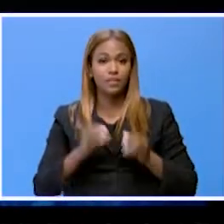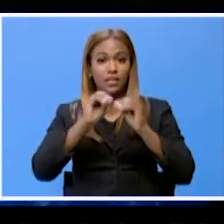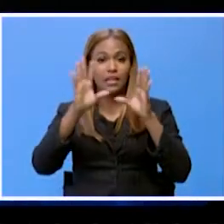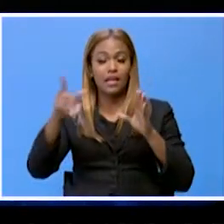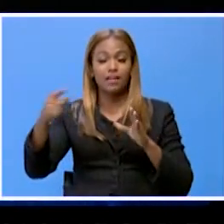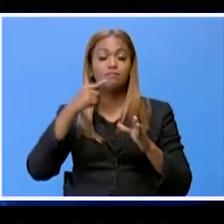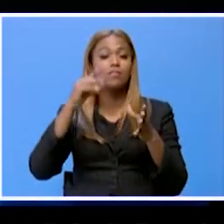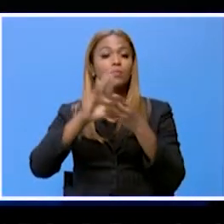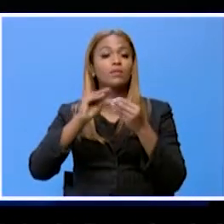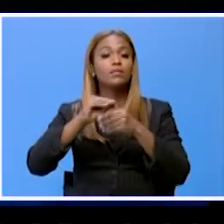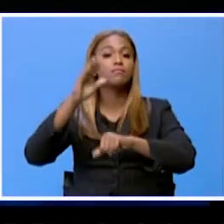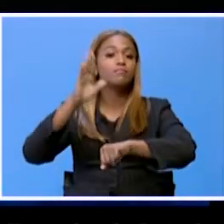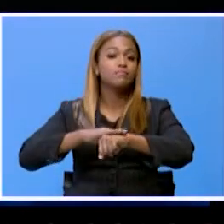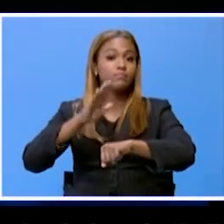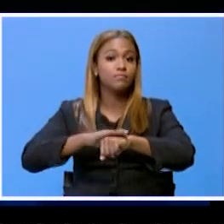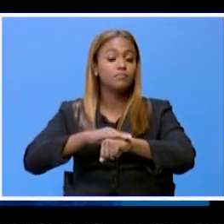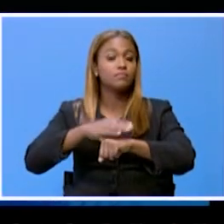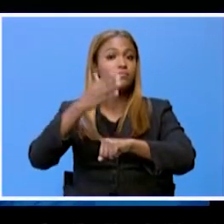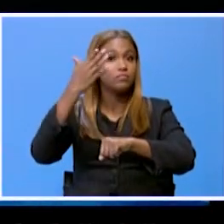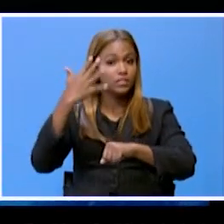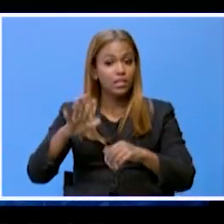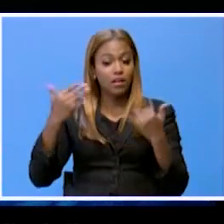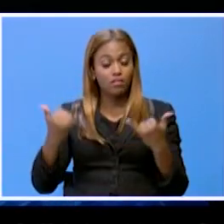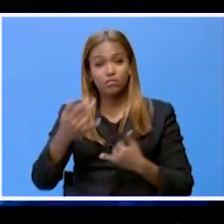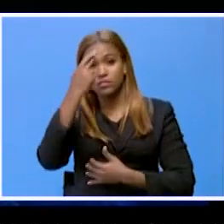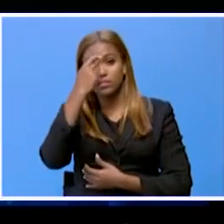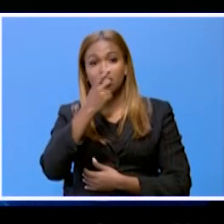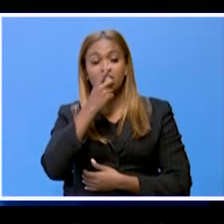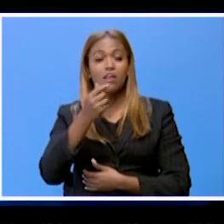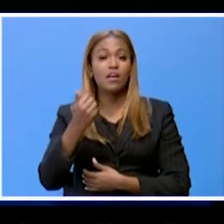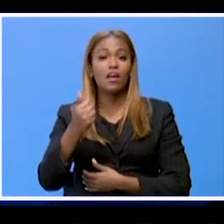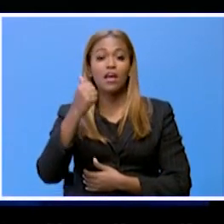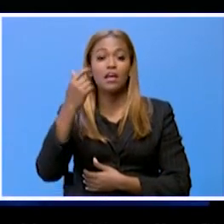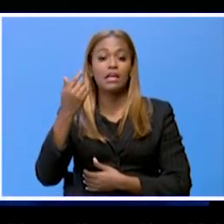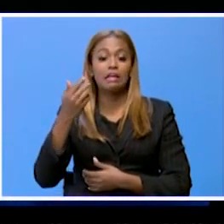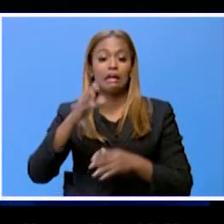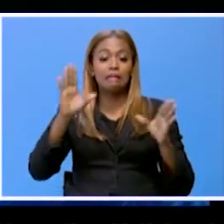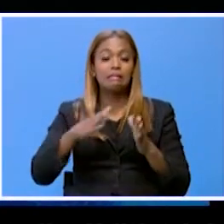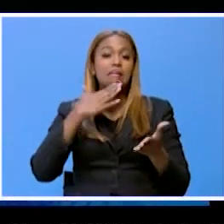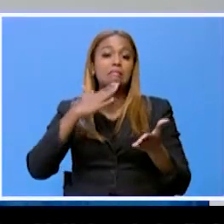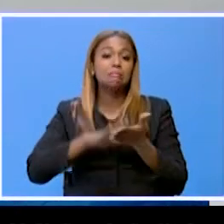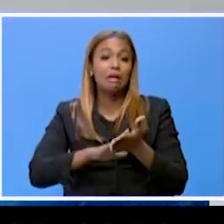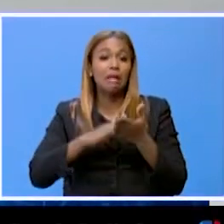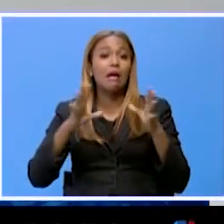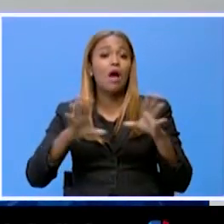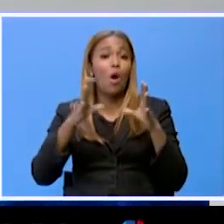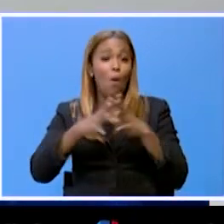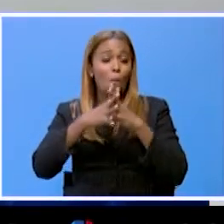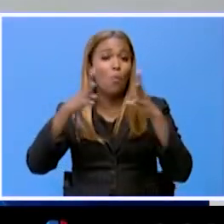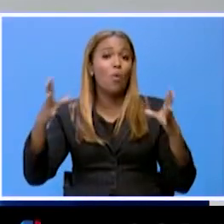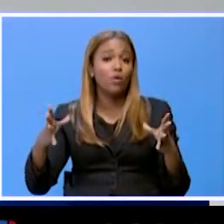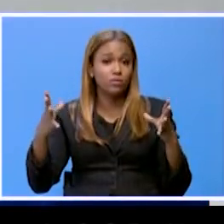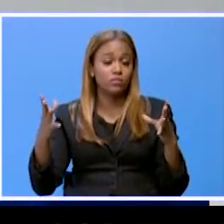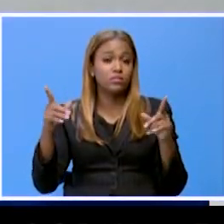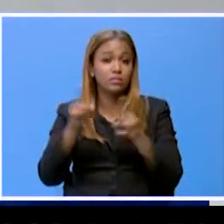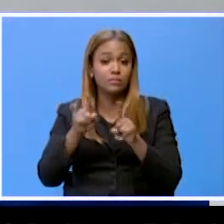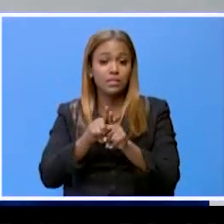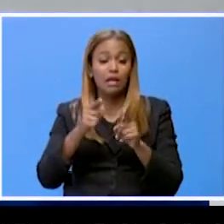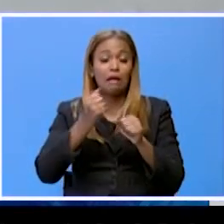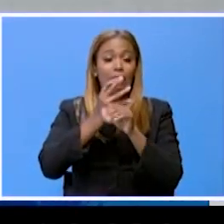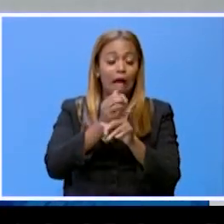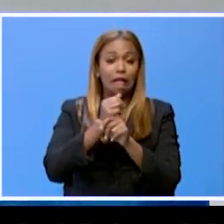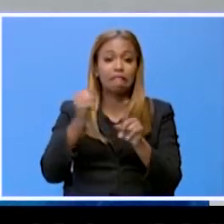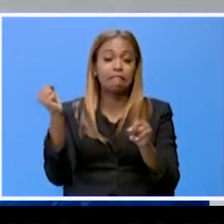palabras es un aviso y una advertencia, ya que en este país no cabe ya la impunidad, arbitrariedad y mucho menos el